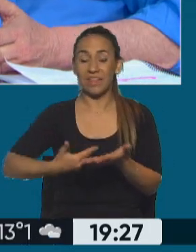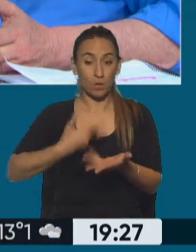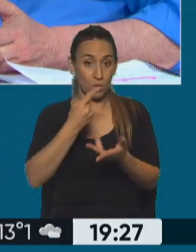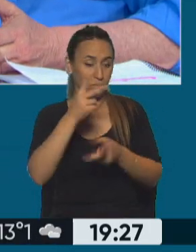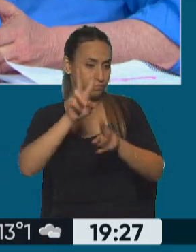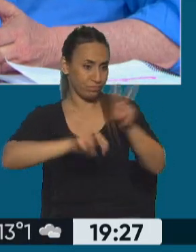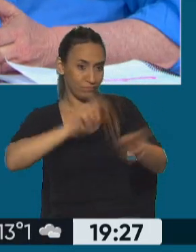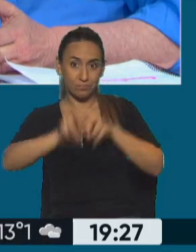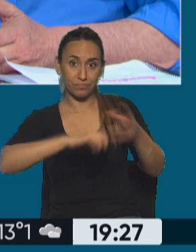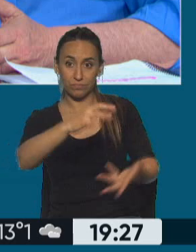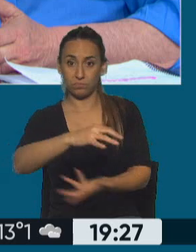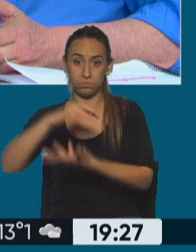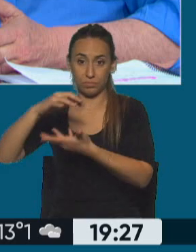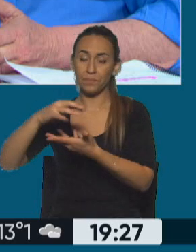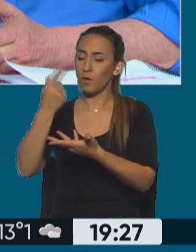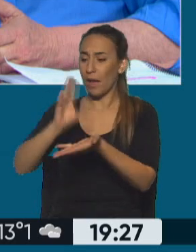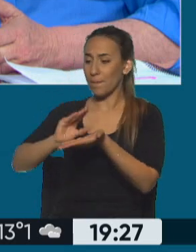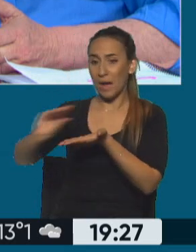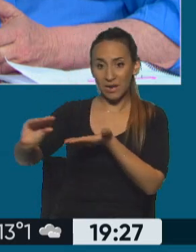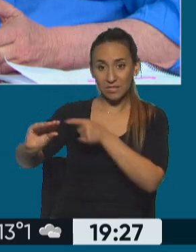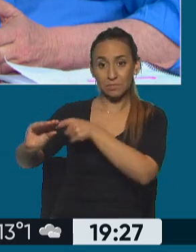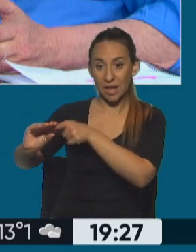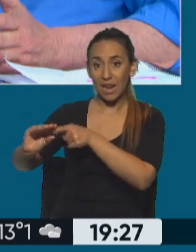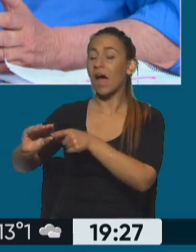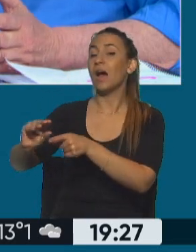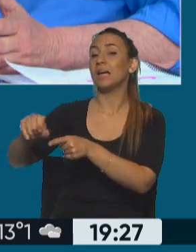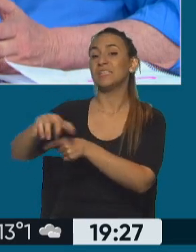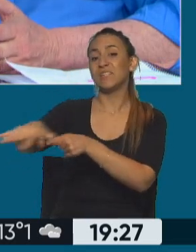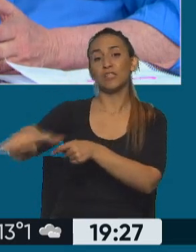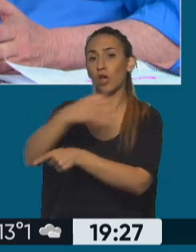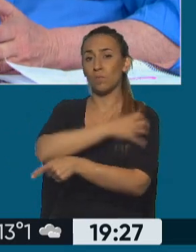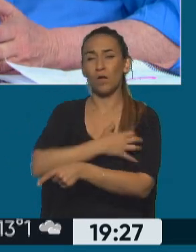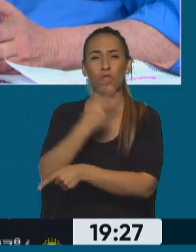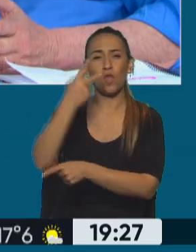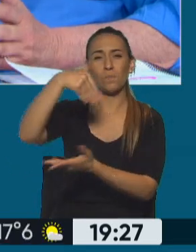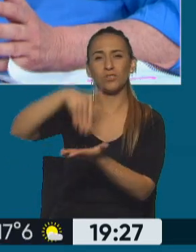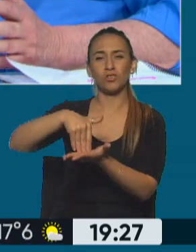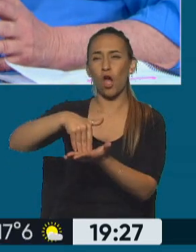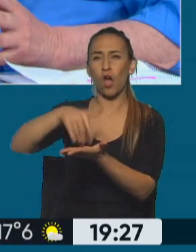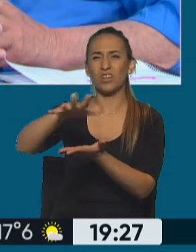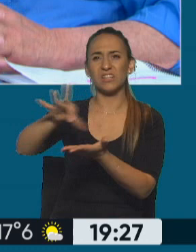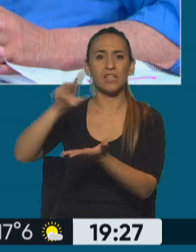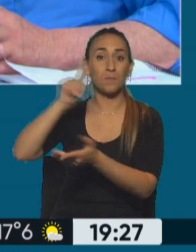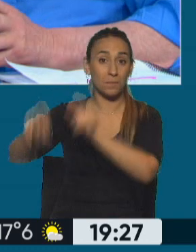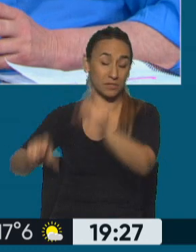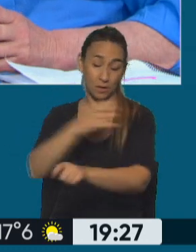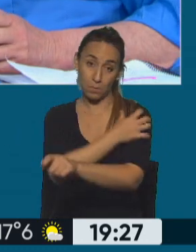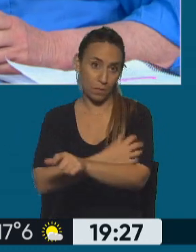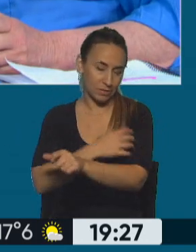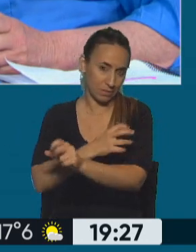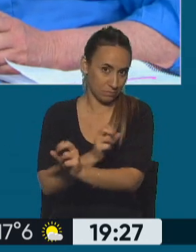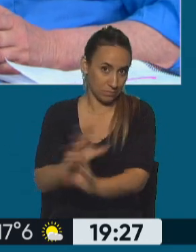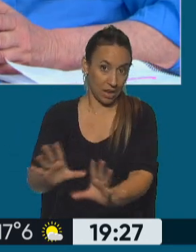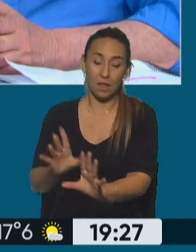parte va a ir a pagar la asignación a los sectores indígenas más o menos dos millones y medio de personas que están en situación de indigencia que